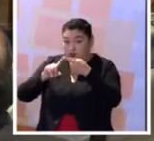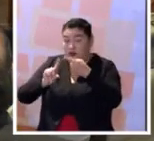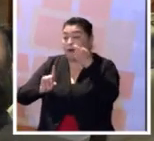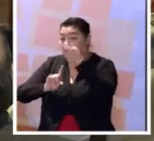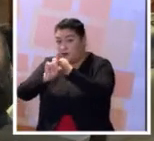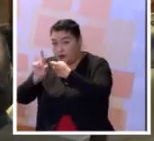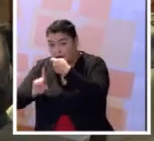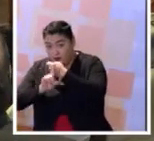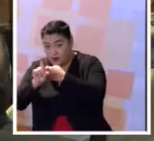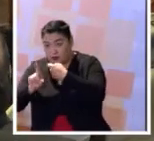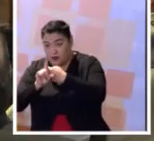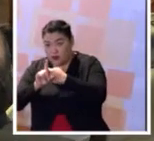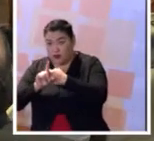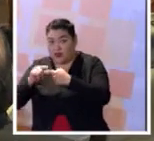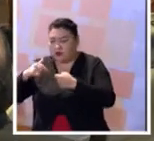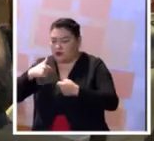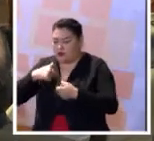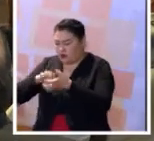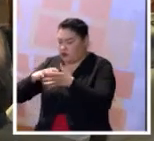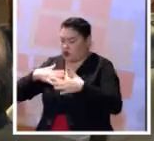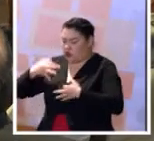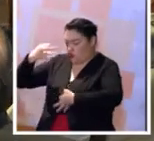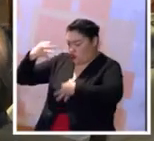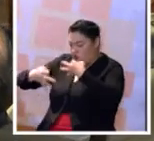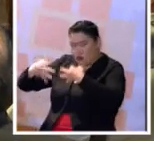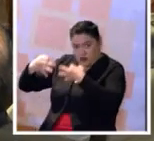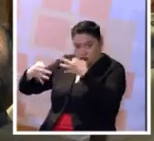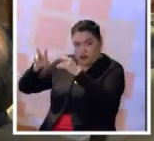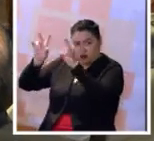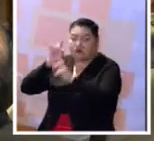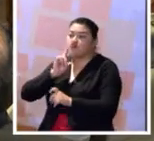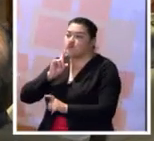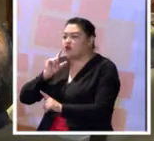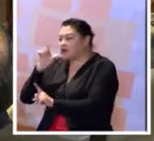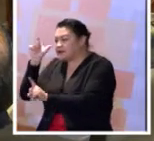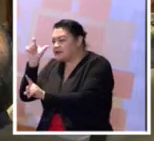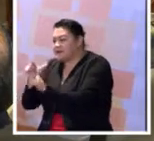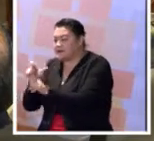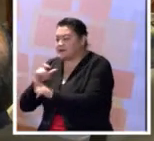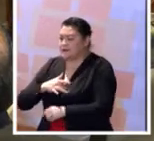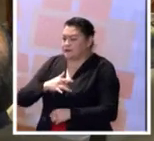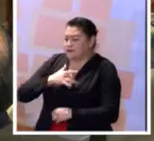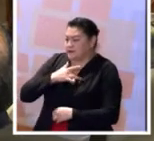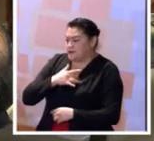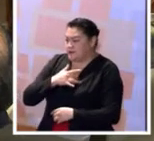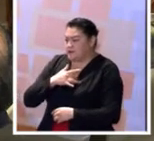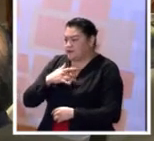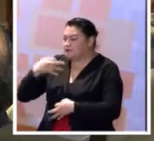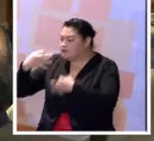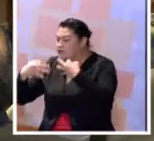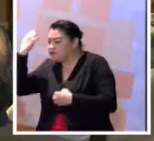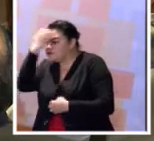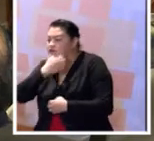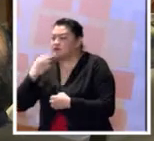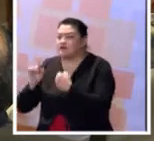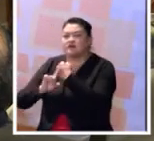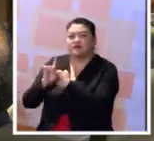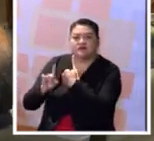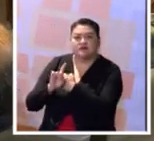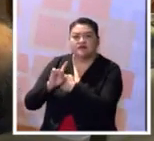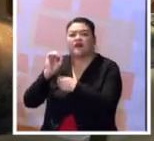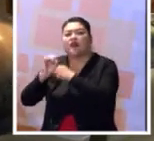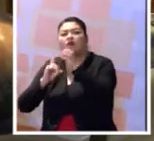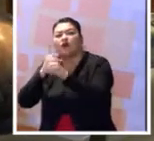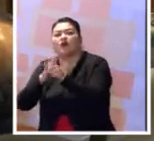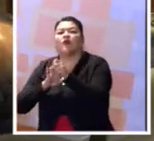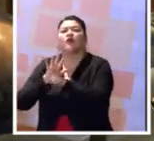Desafíos para juzgar con perspectiva de género en el ámbito electoral, desafíos en el 2018. Sin más, magistrado Maitrete tiene